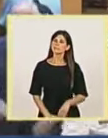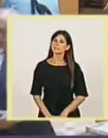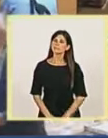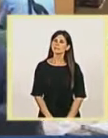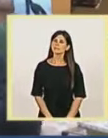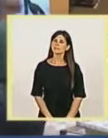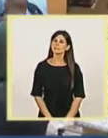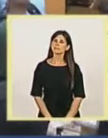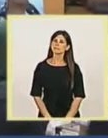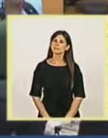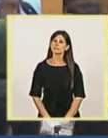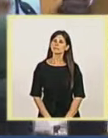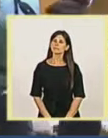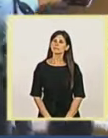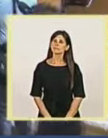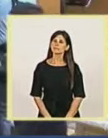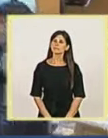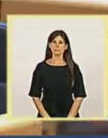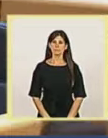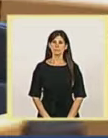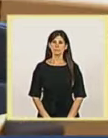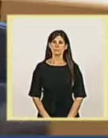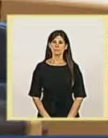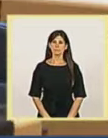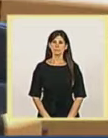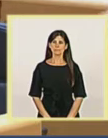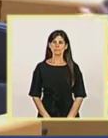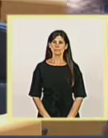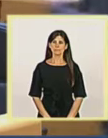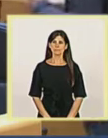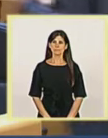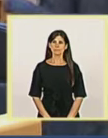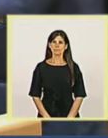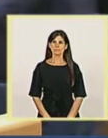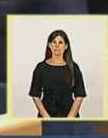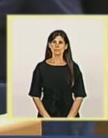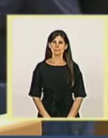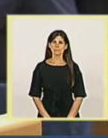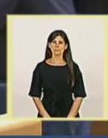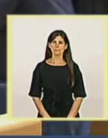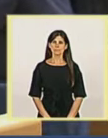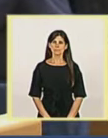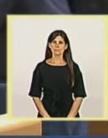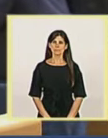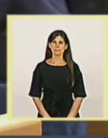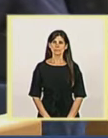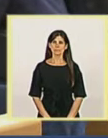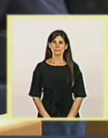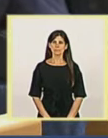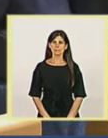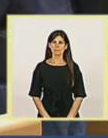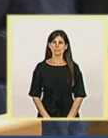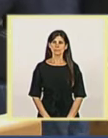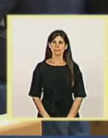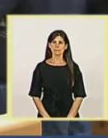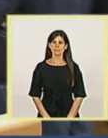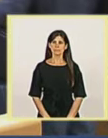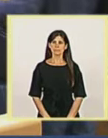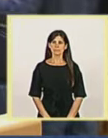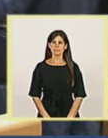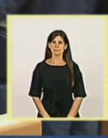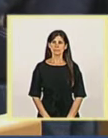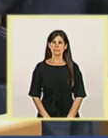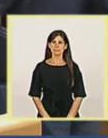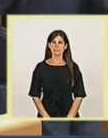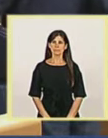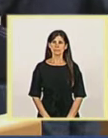año de consejero, le he mandado más de 10 cartas, hemos llamado al ministerio para intentar hablar con ellos y contarnos